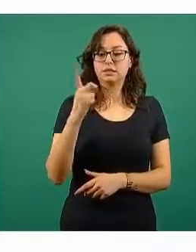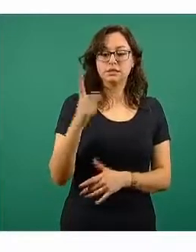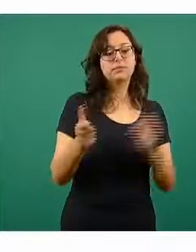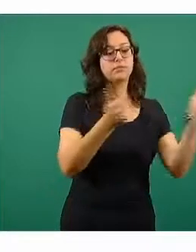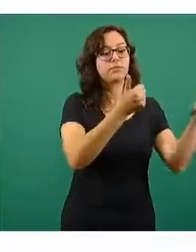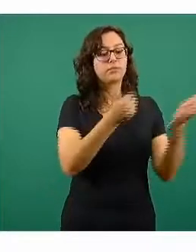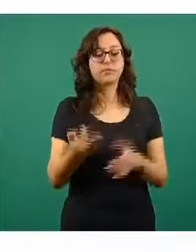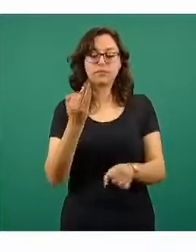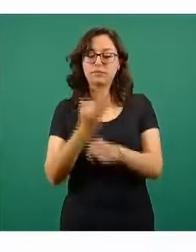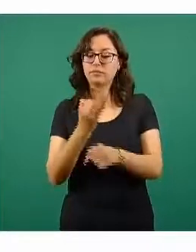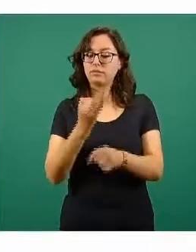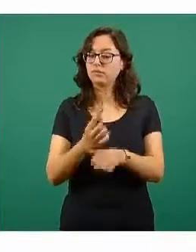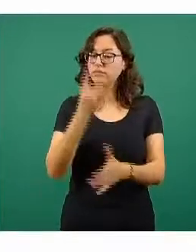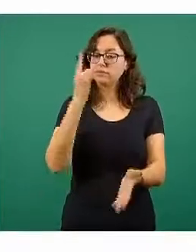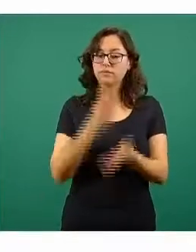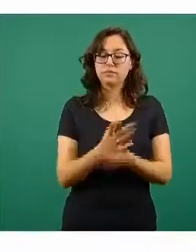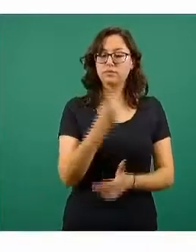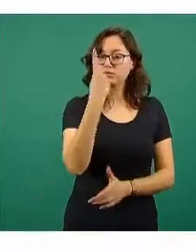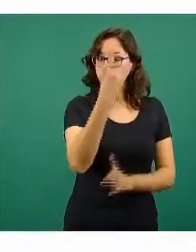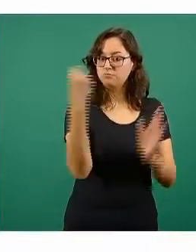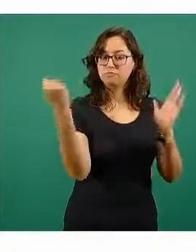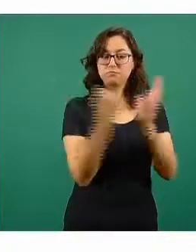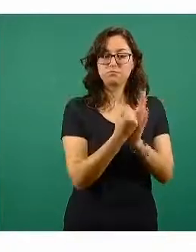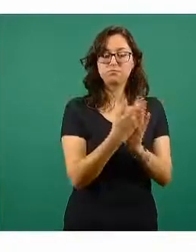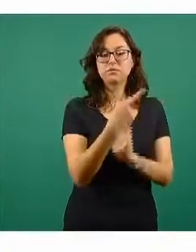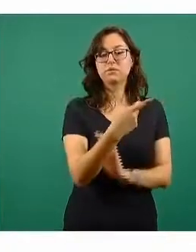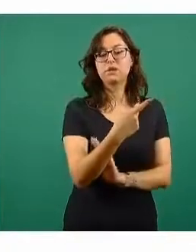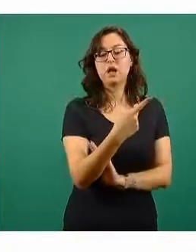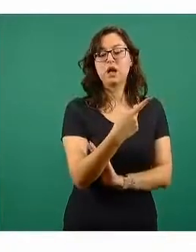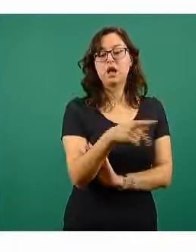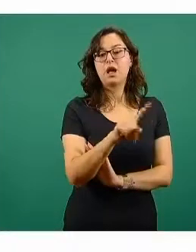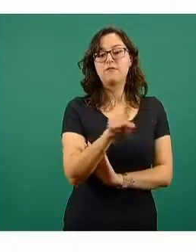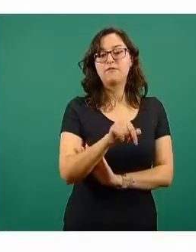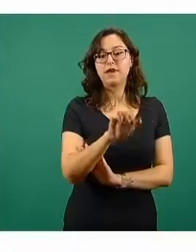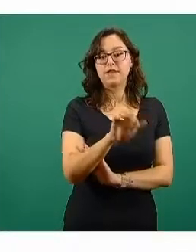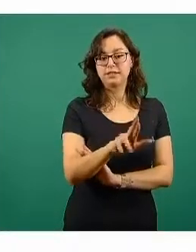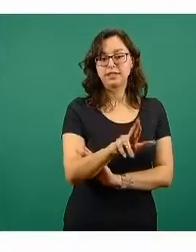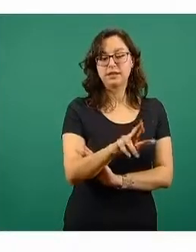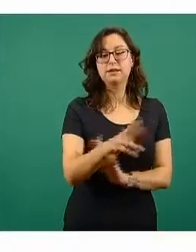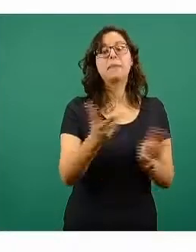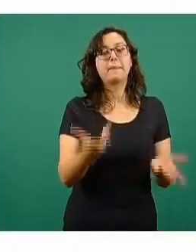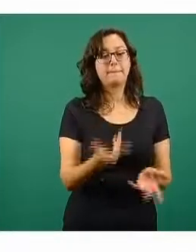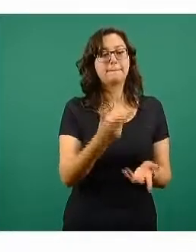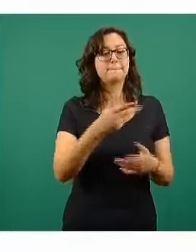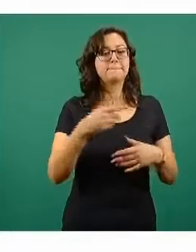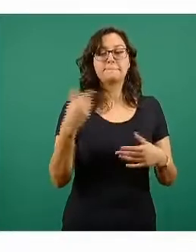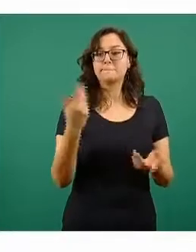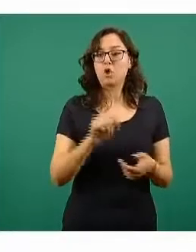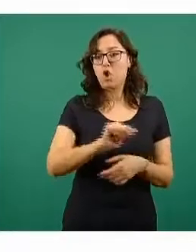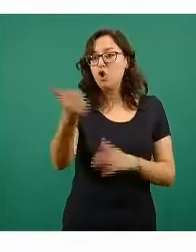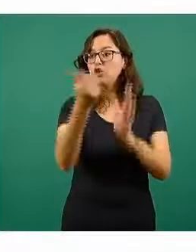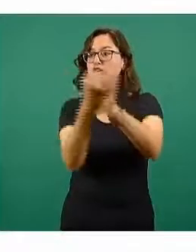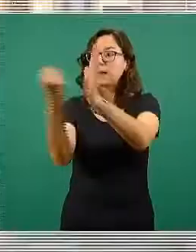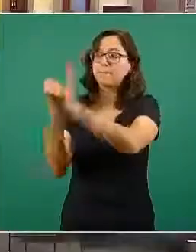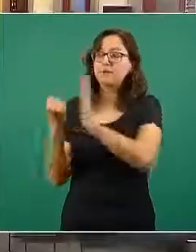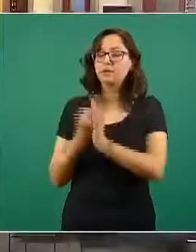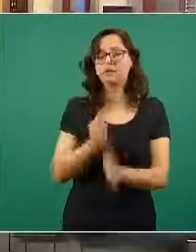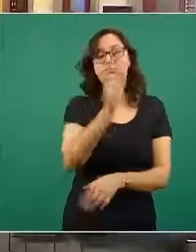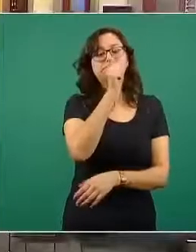la vacuna de Pfizer, BioNTech, y todavía no iniciamos vacunación con otras